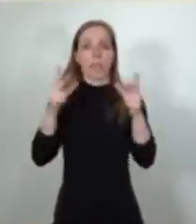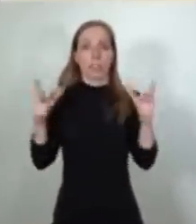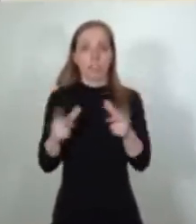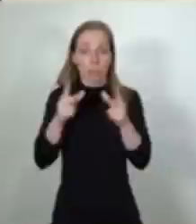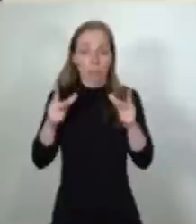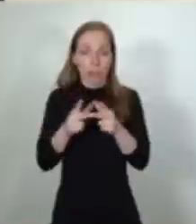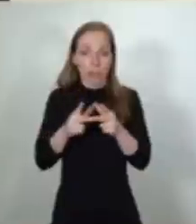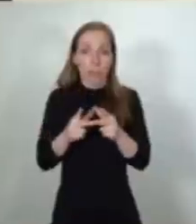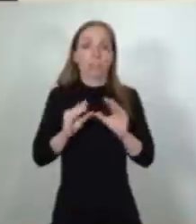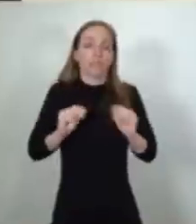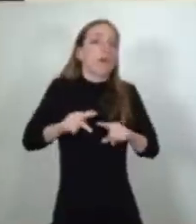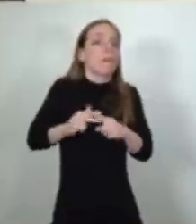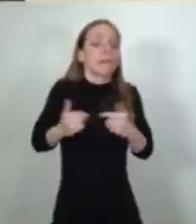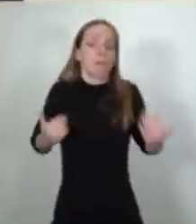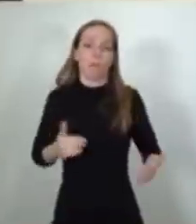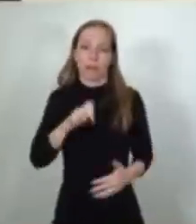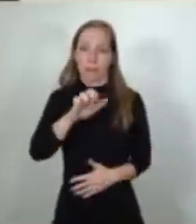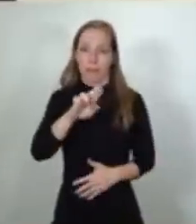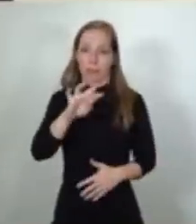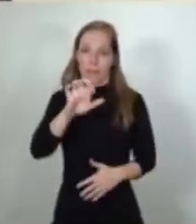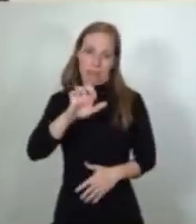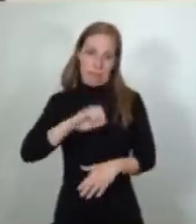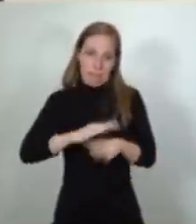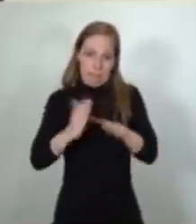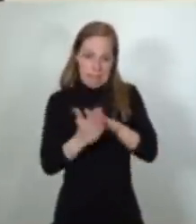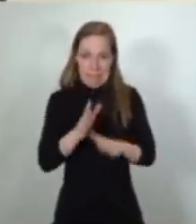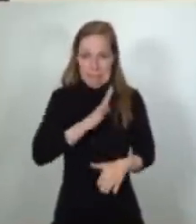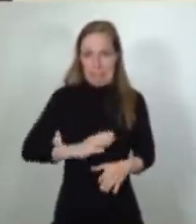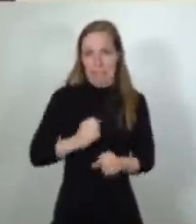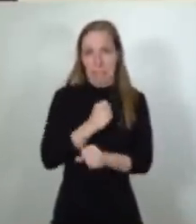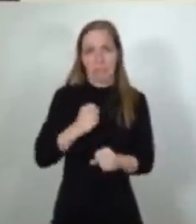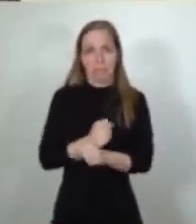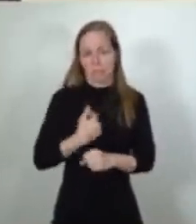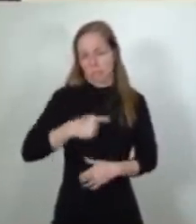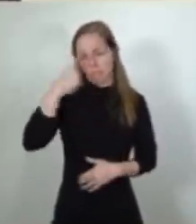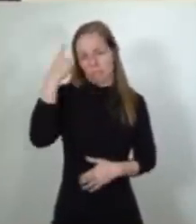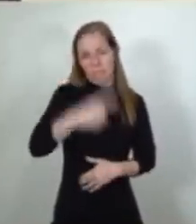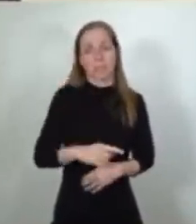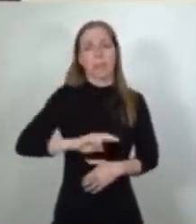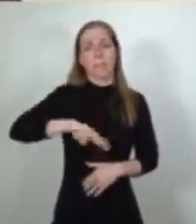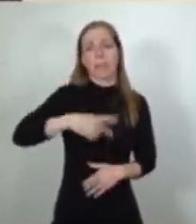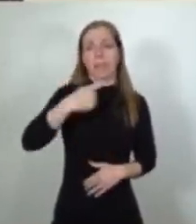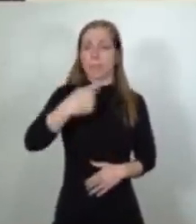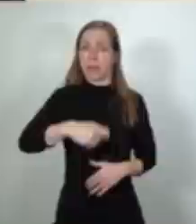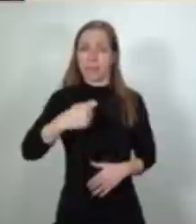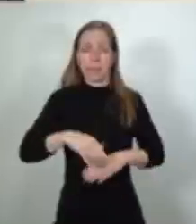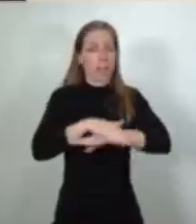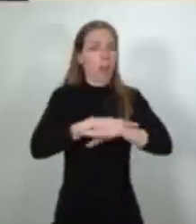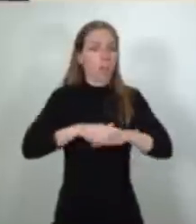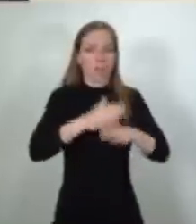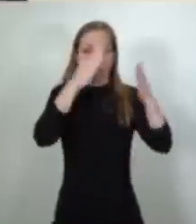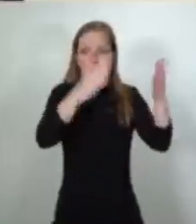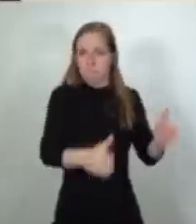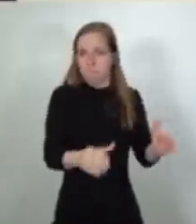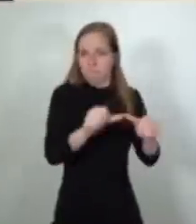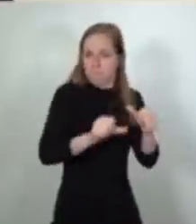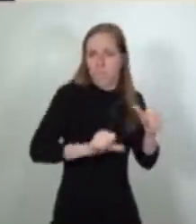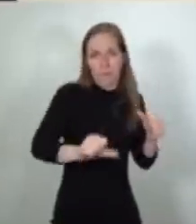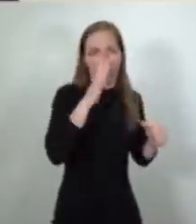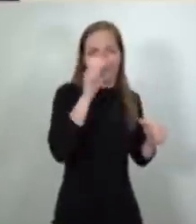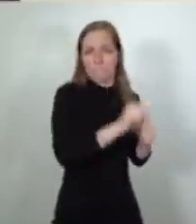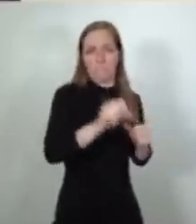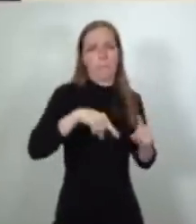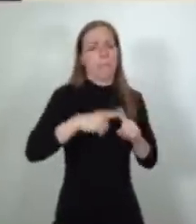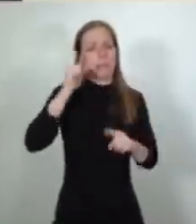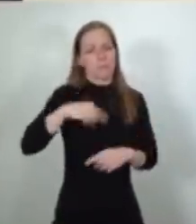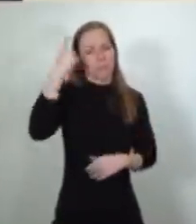ERTE. Estoy convencido de que vas a ser una magnífica vicepresidenta del Gobierno y, además, estoy convencido también de que vas a jugar